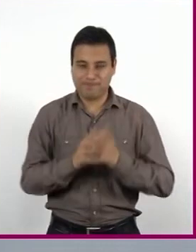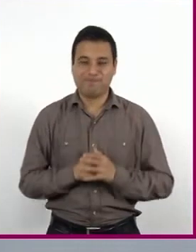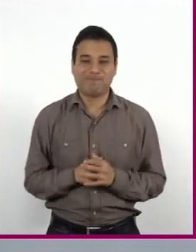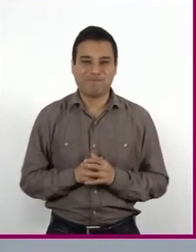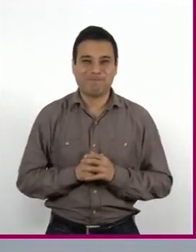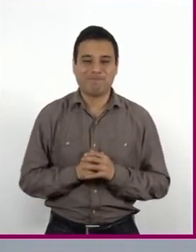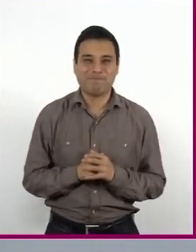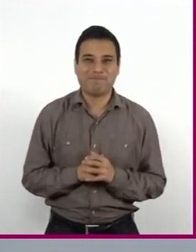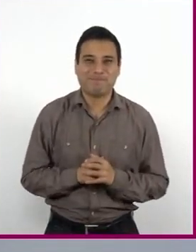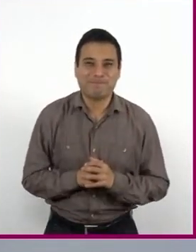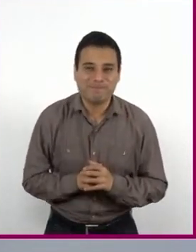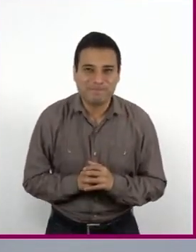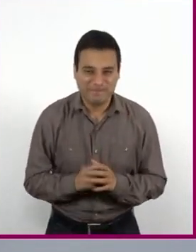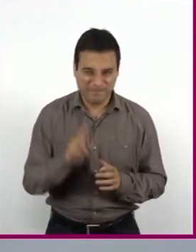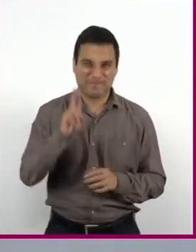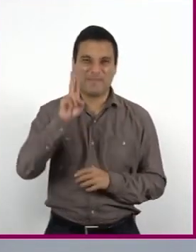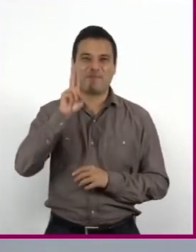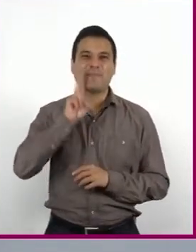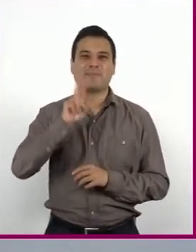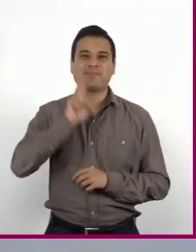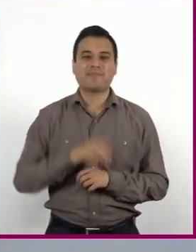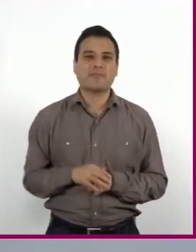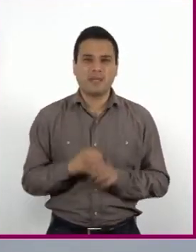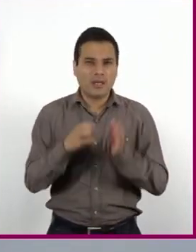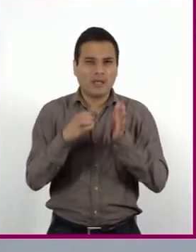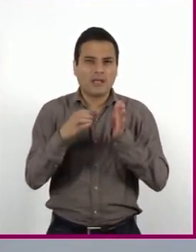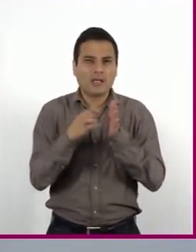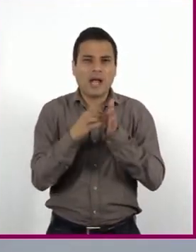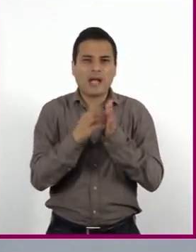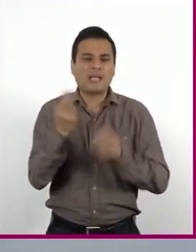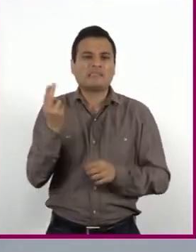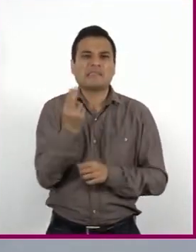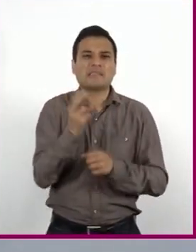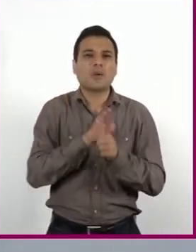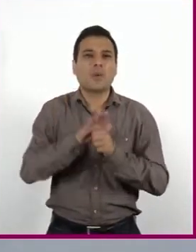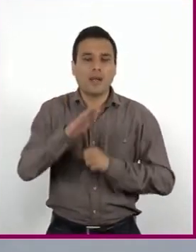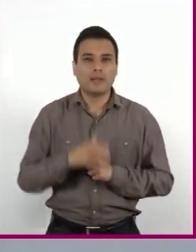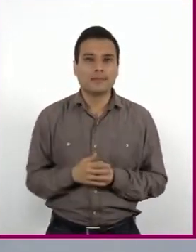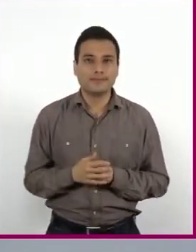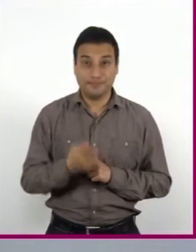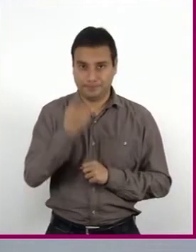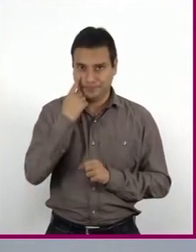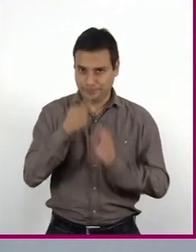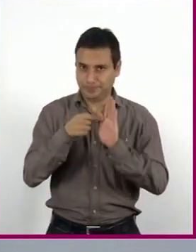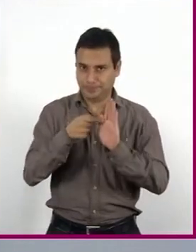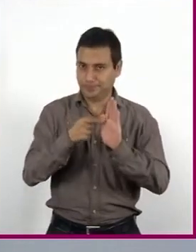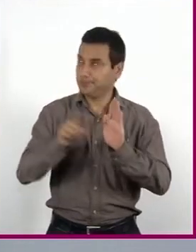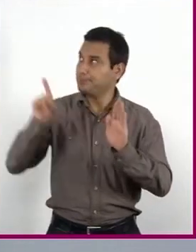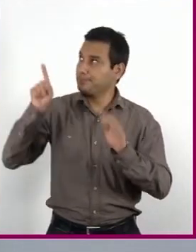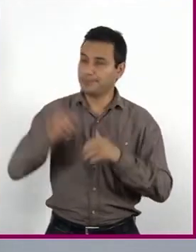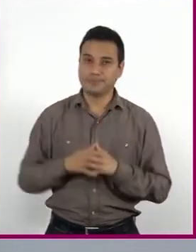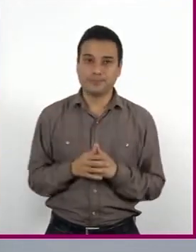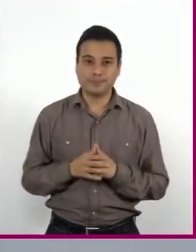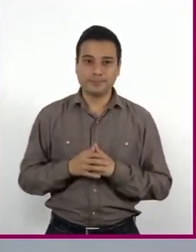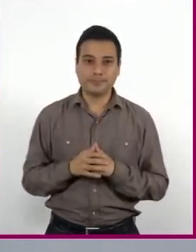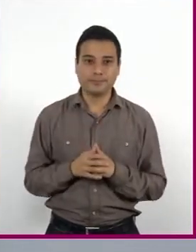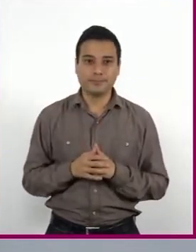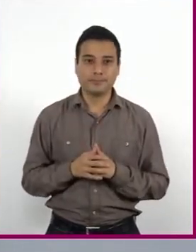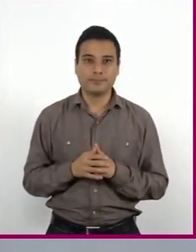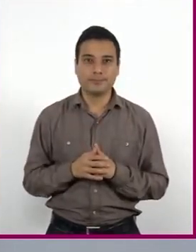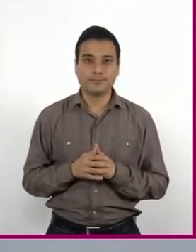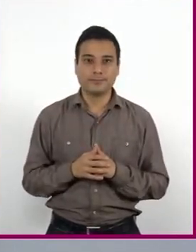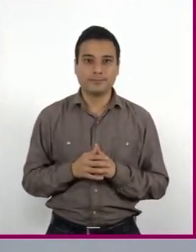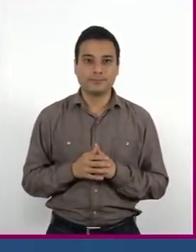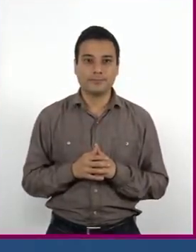Raquel. Analicemos la caja que necesita armar Carolina. Por favor, Eduardo. La caja tiene 2 bases de